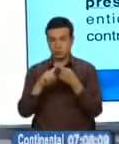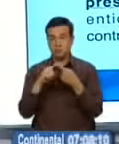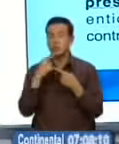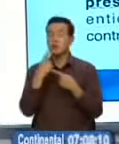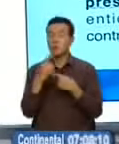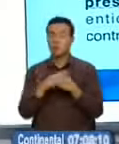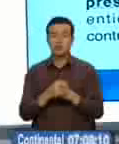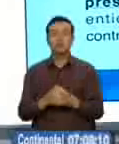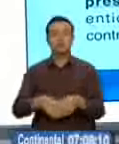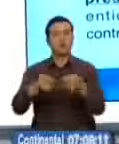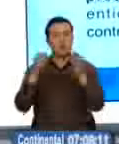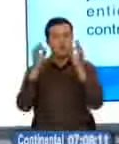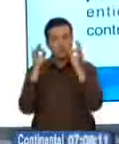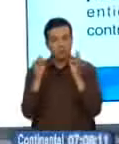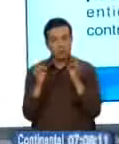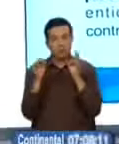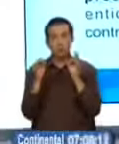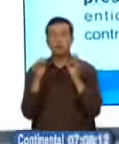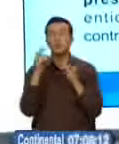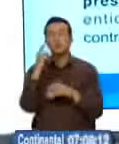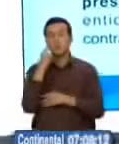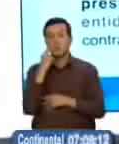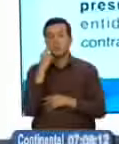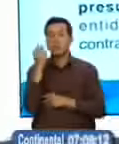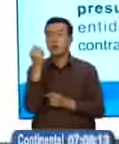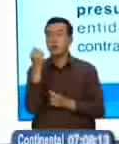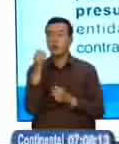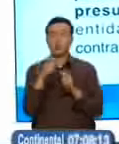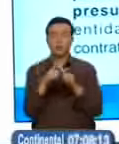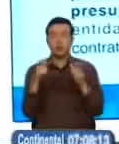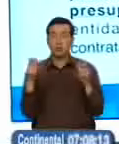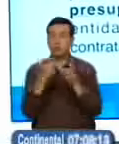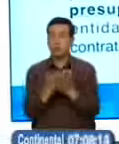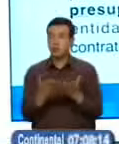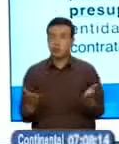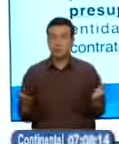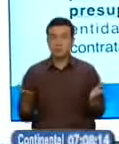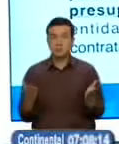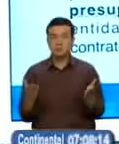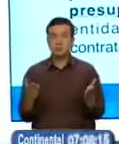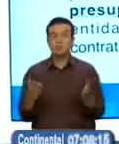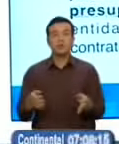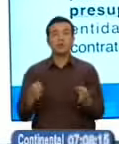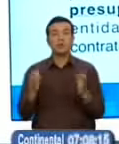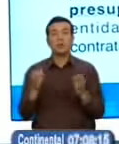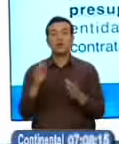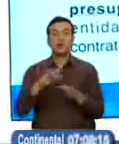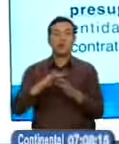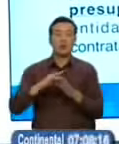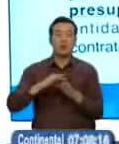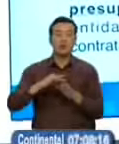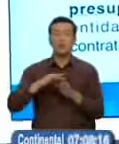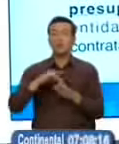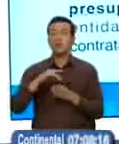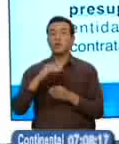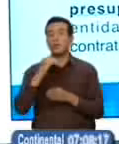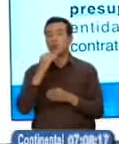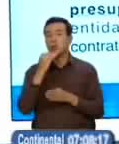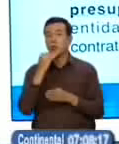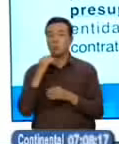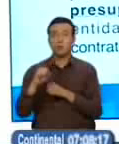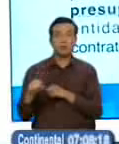dice, de acuerdo al volumen y valor de los activos fijos, al grado de riesgo de la ocurrencia